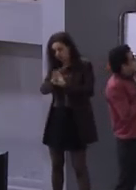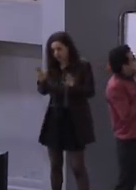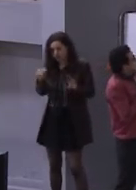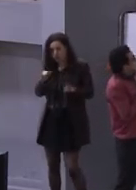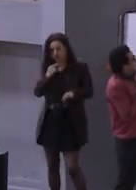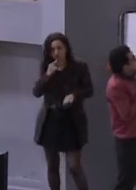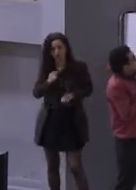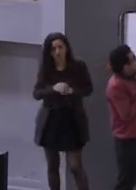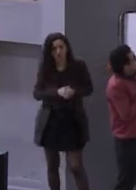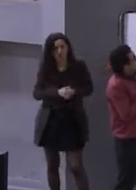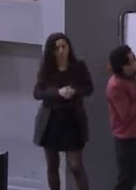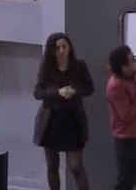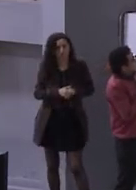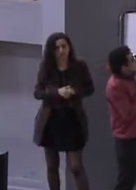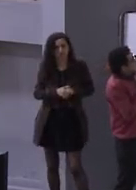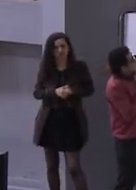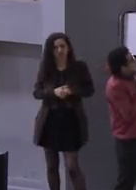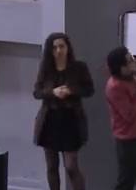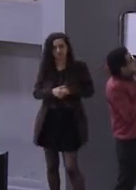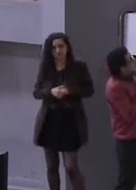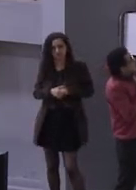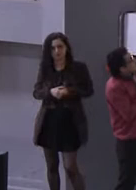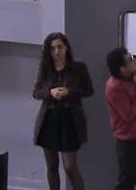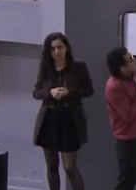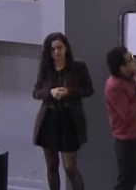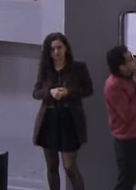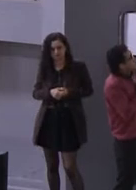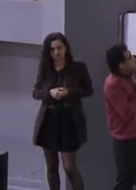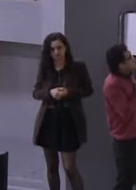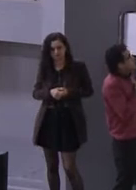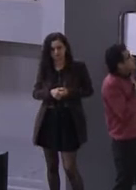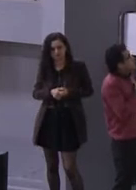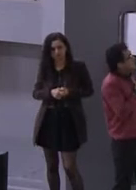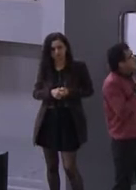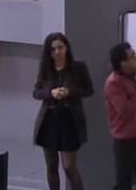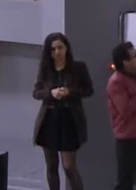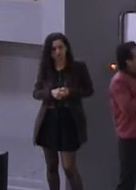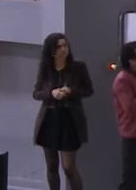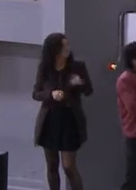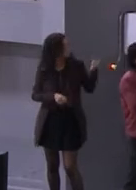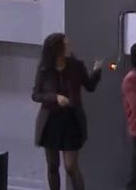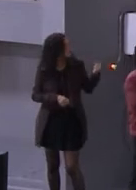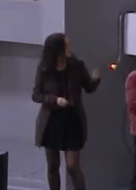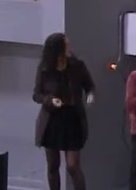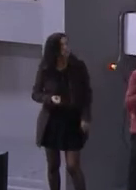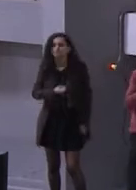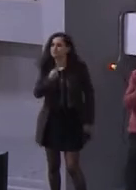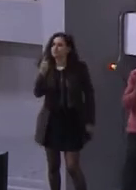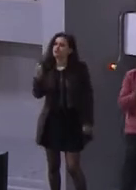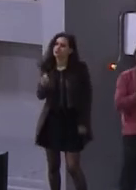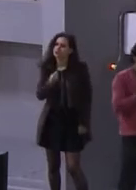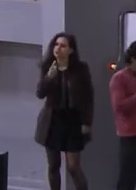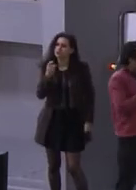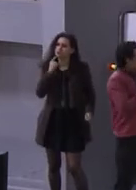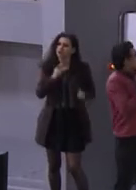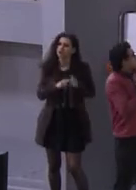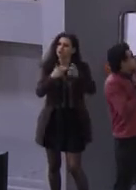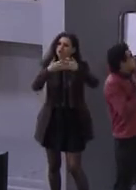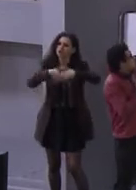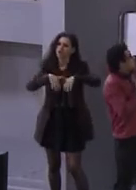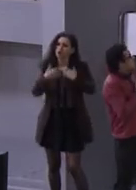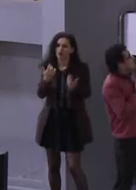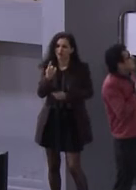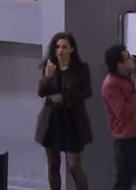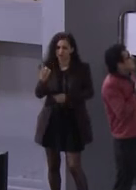hablé. Bueno, entonces, ¿cuáles son esos faltantes a nivel de gastos de funcionamiento? Pues